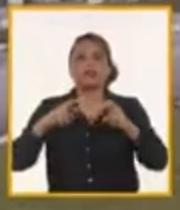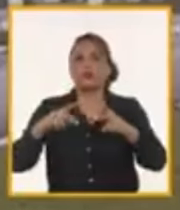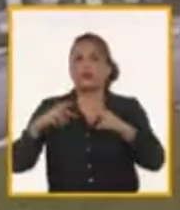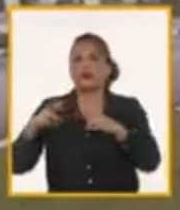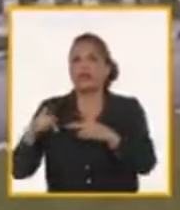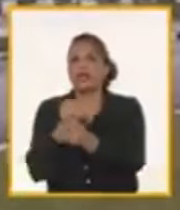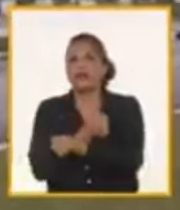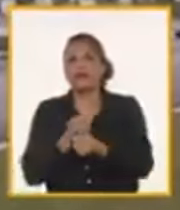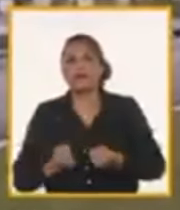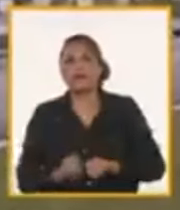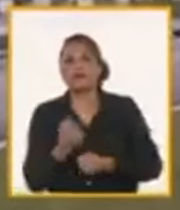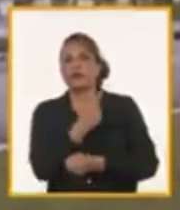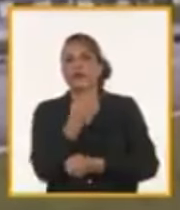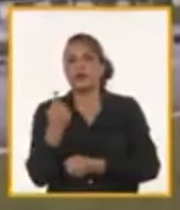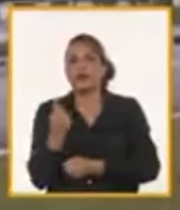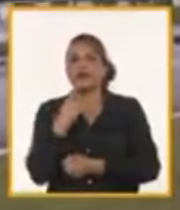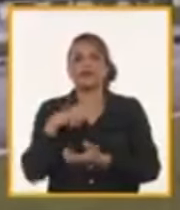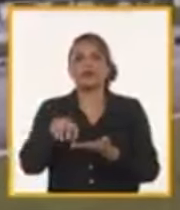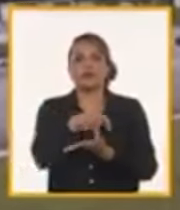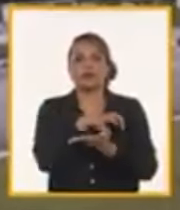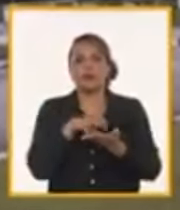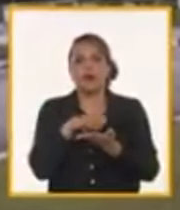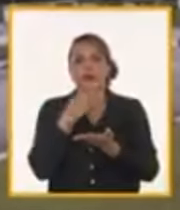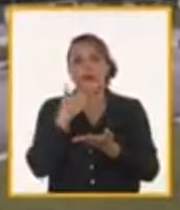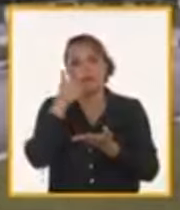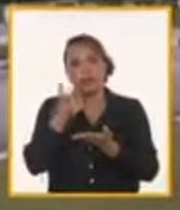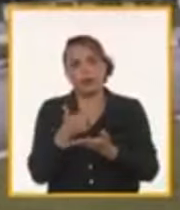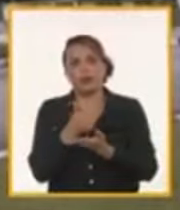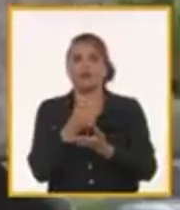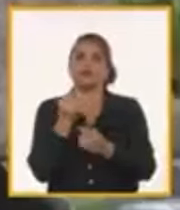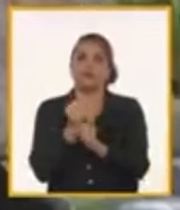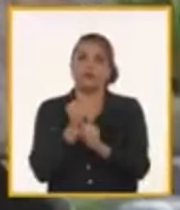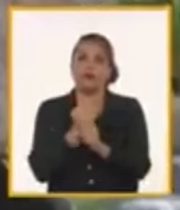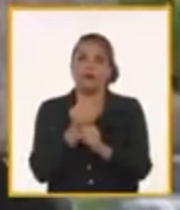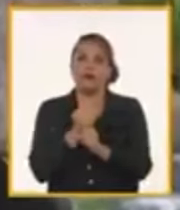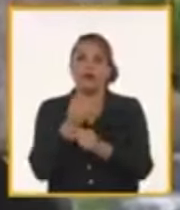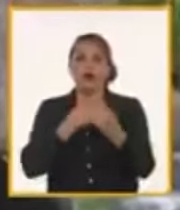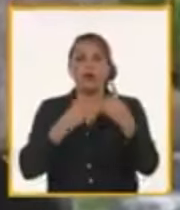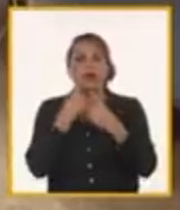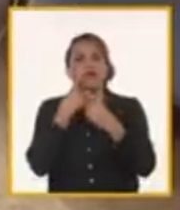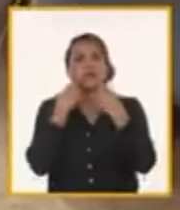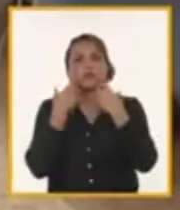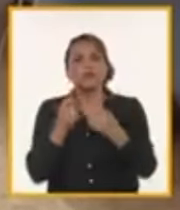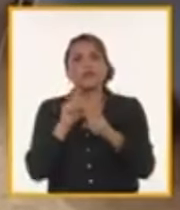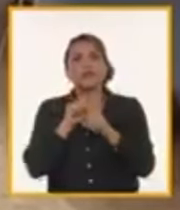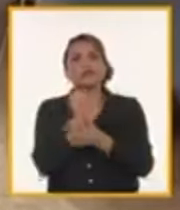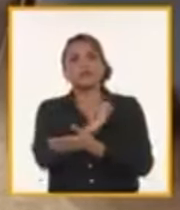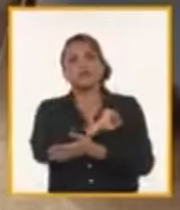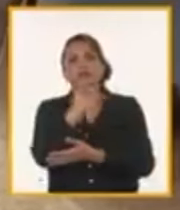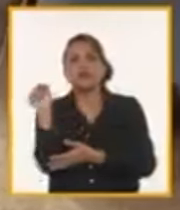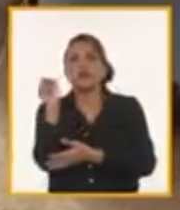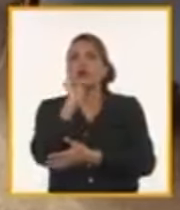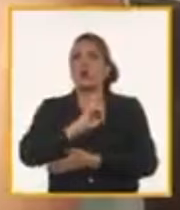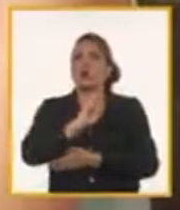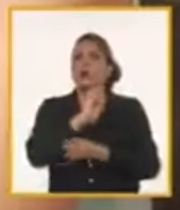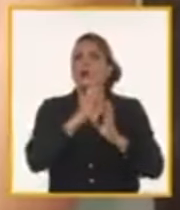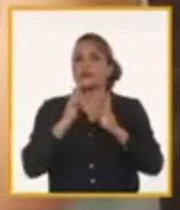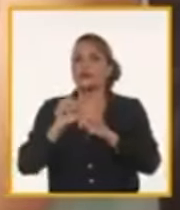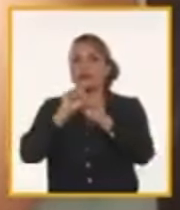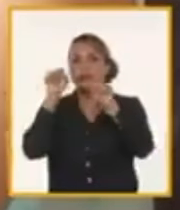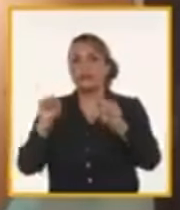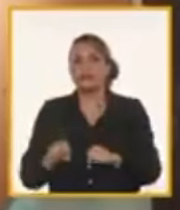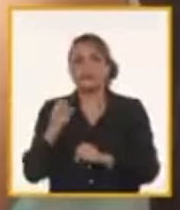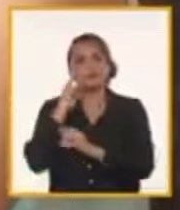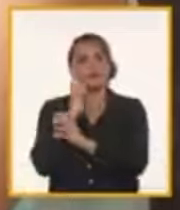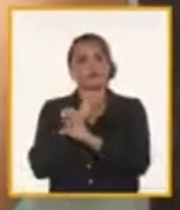recursos que hay en cada institución para tener un impacto mayor y creo que lo más significativo ha sido lo que hemos logrado desde el punto de vista de la Organización de sistema de ciencia